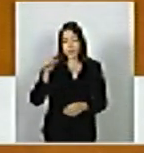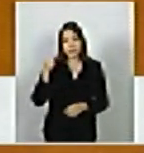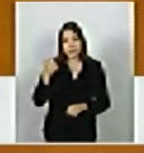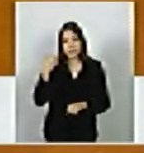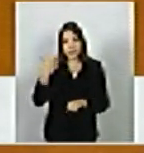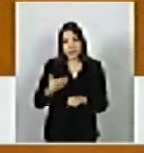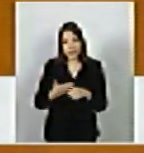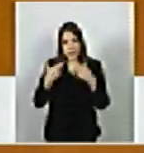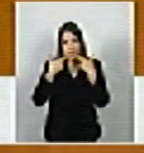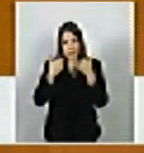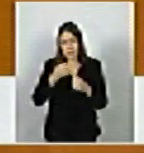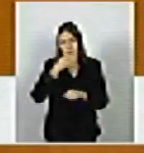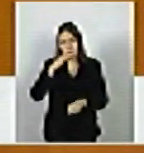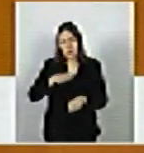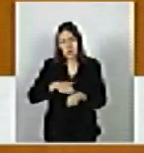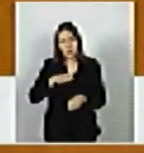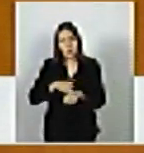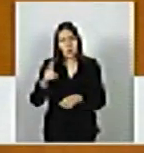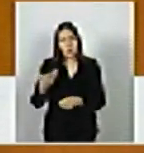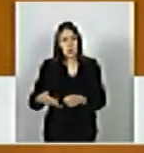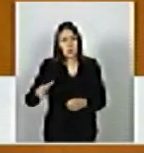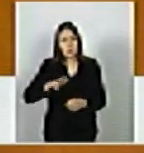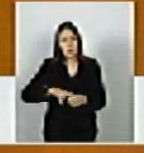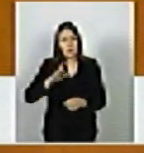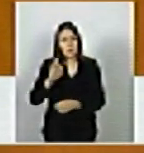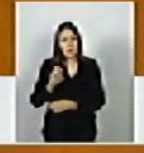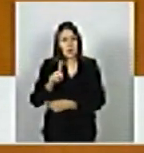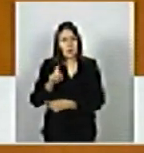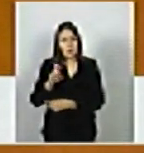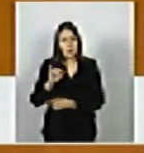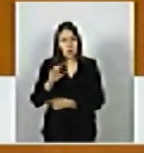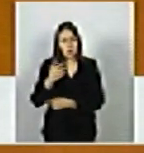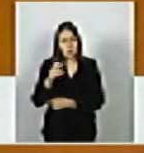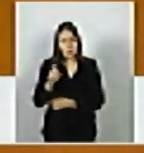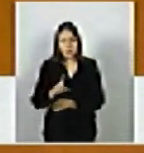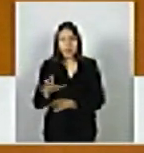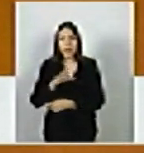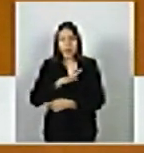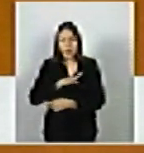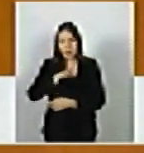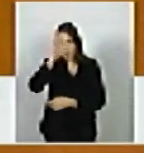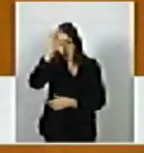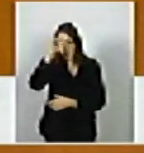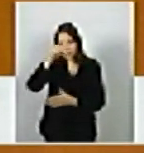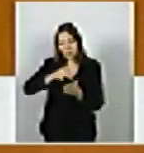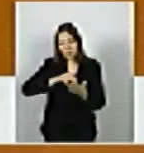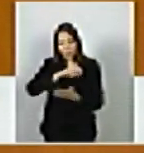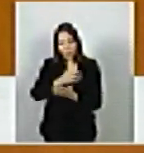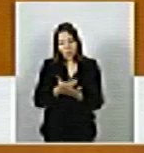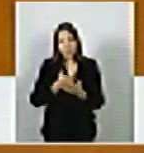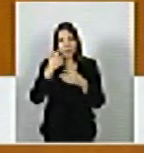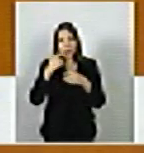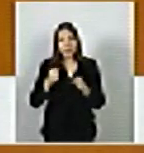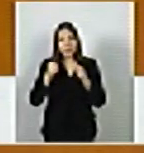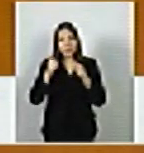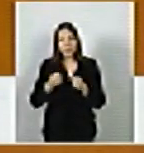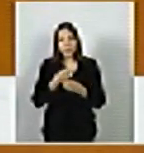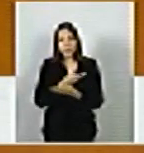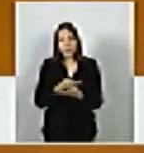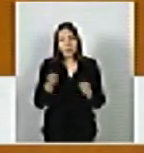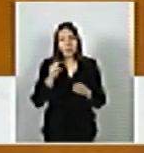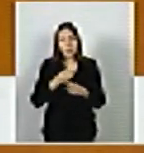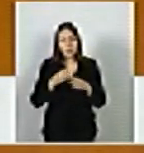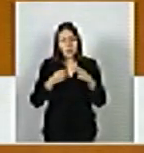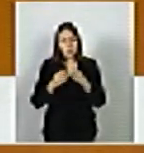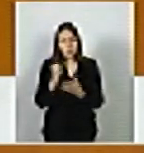Hospital Federico Gómez cuenta con un contrato que garantiza el abasto de medicamentos y material de curación hasta el